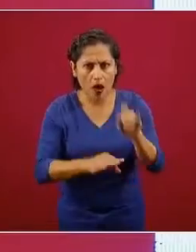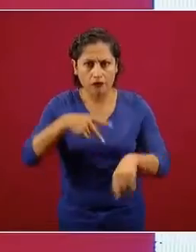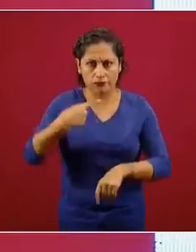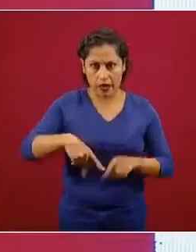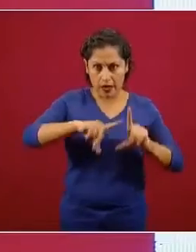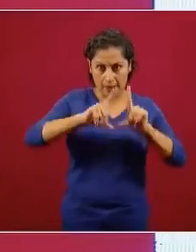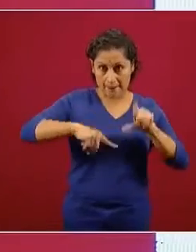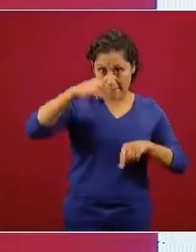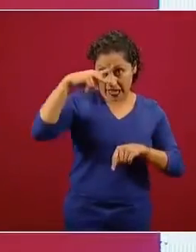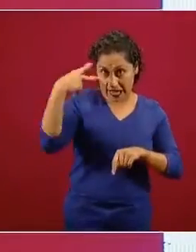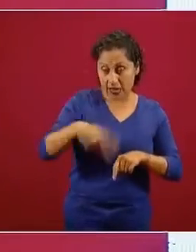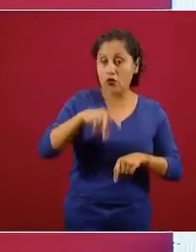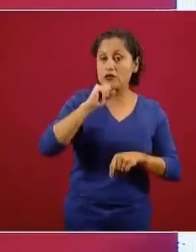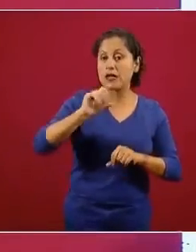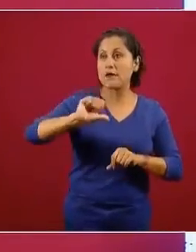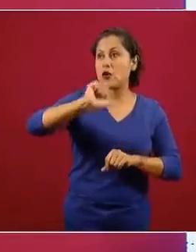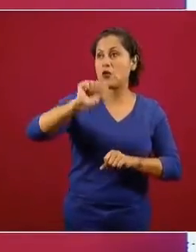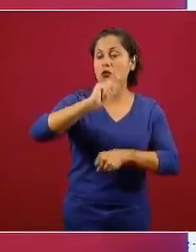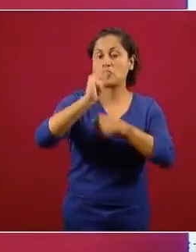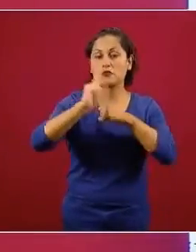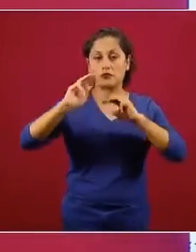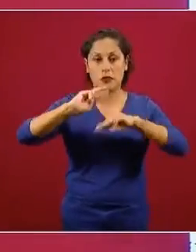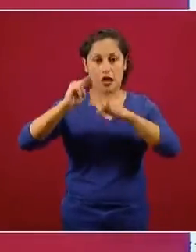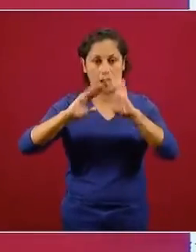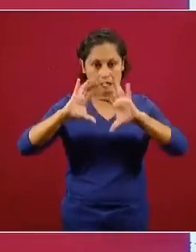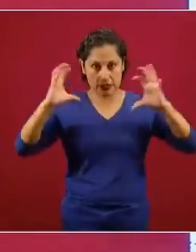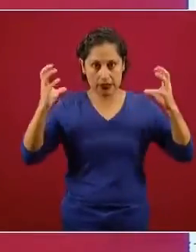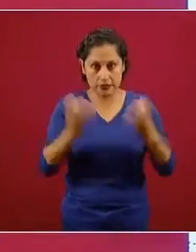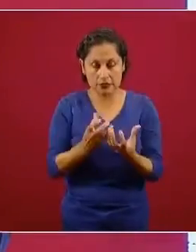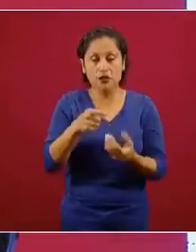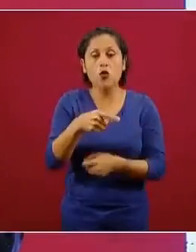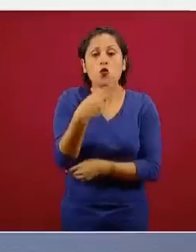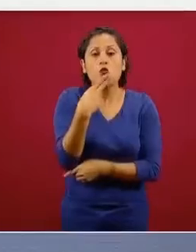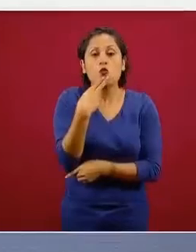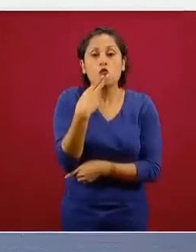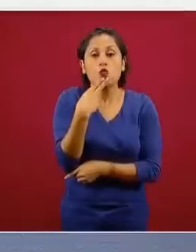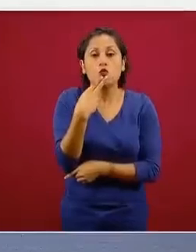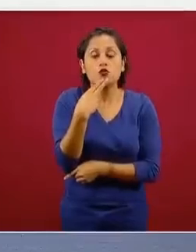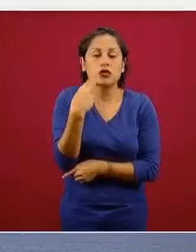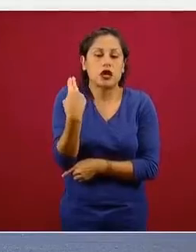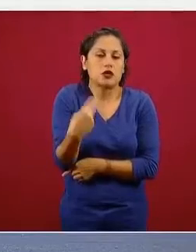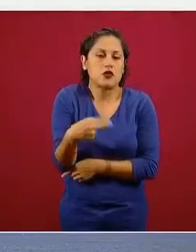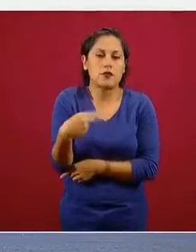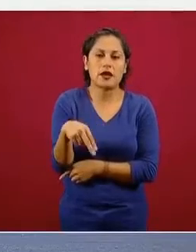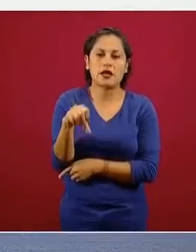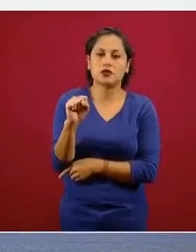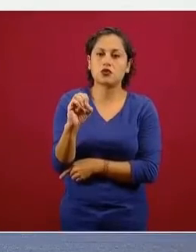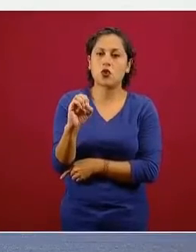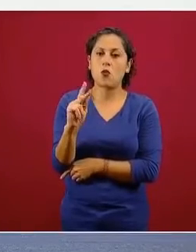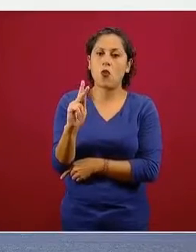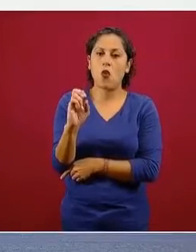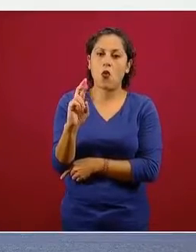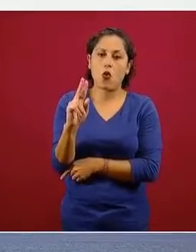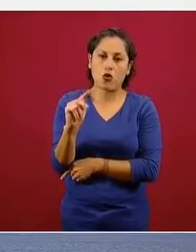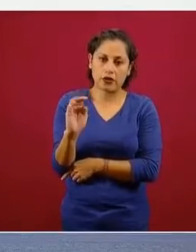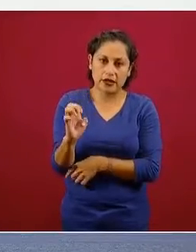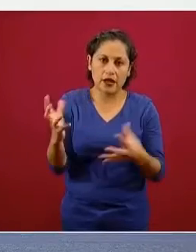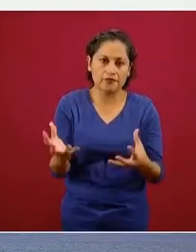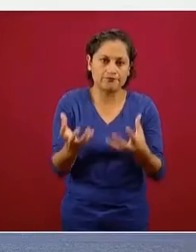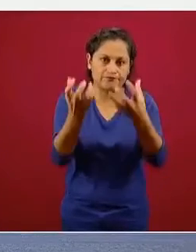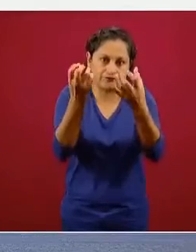mundo entero son lo que médicamente se conoce tratamiento de soporte. La persona no